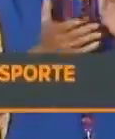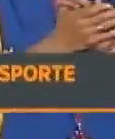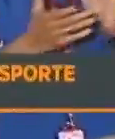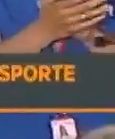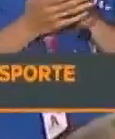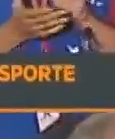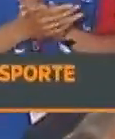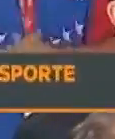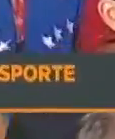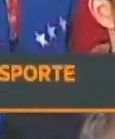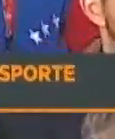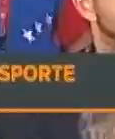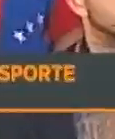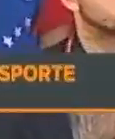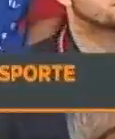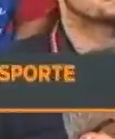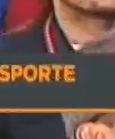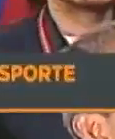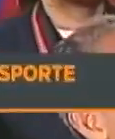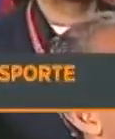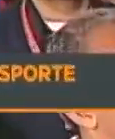Gobernar obedeciendo al pueblo.